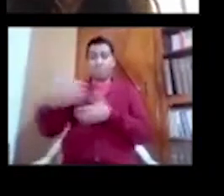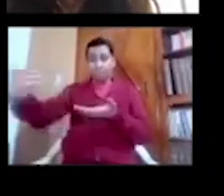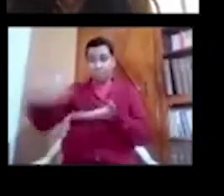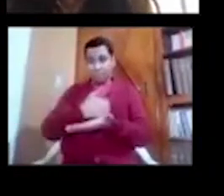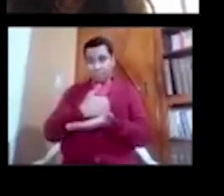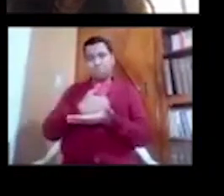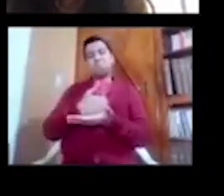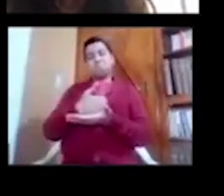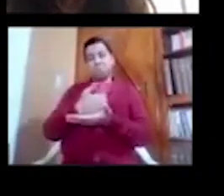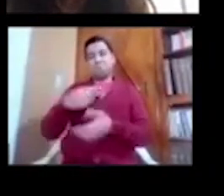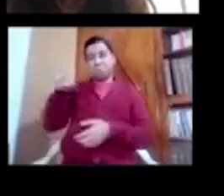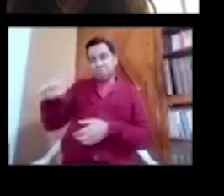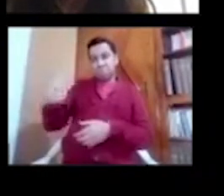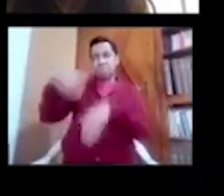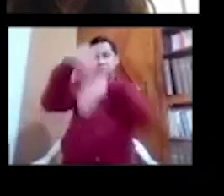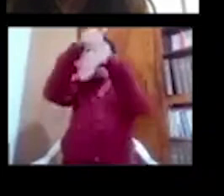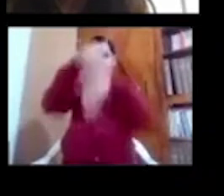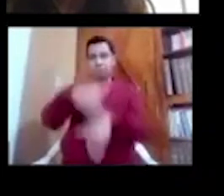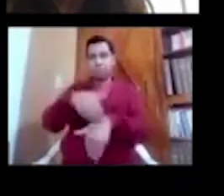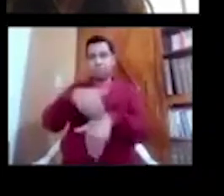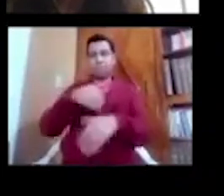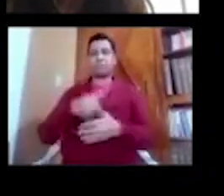por favor.